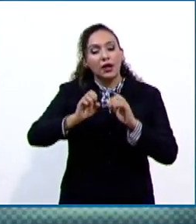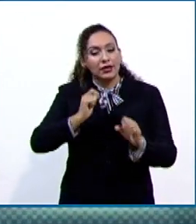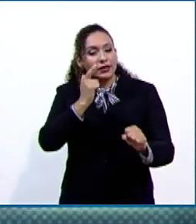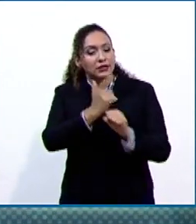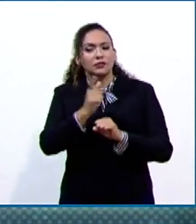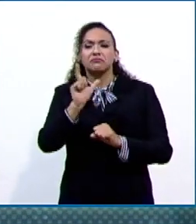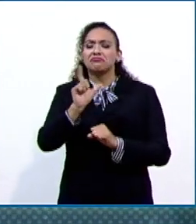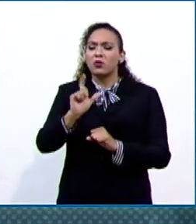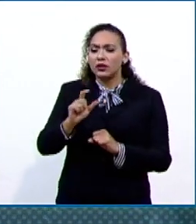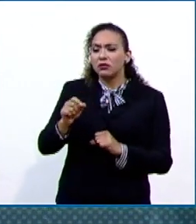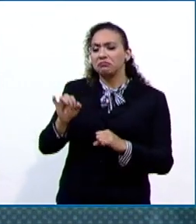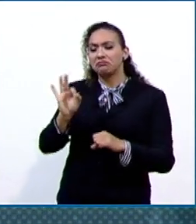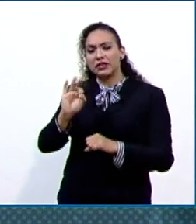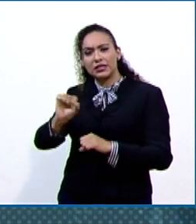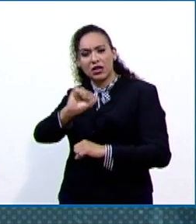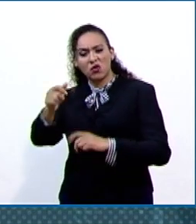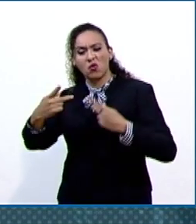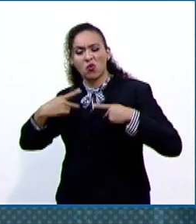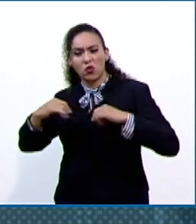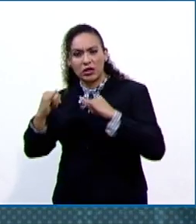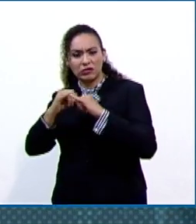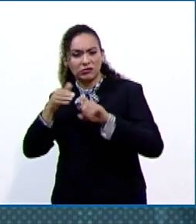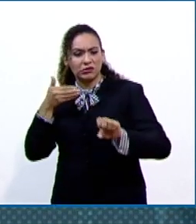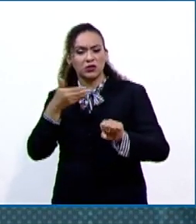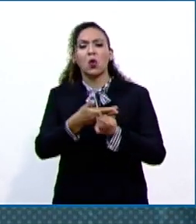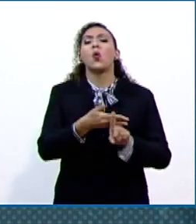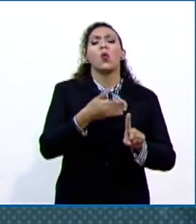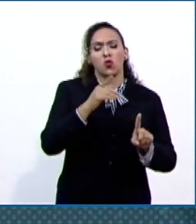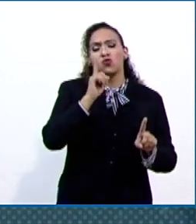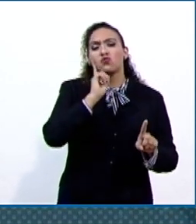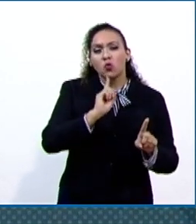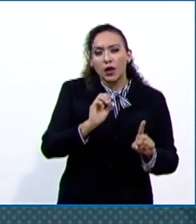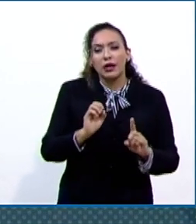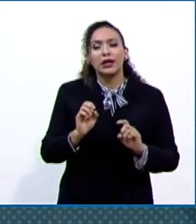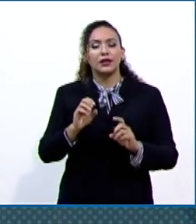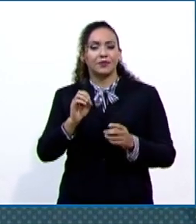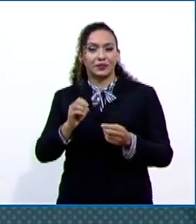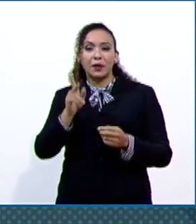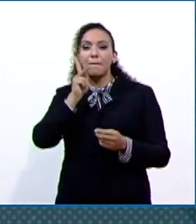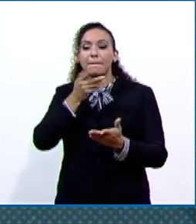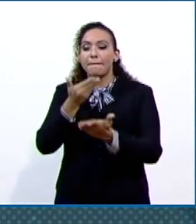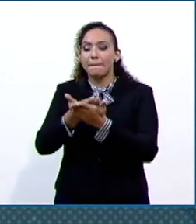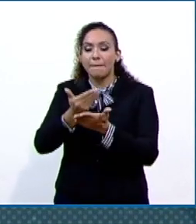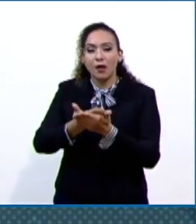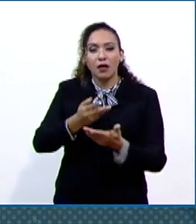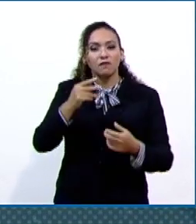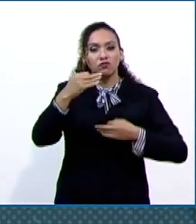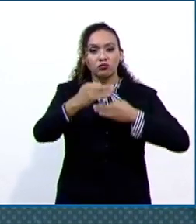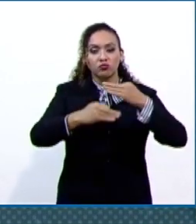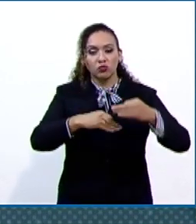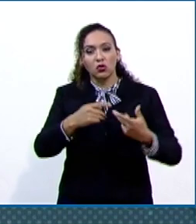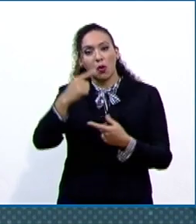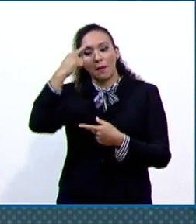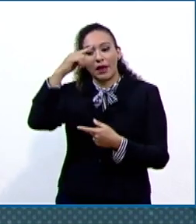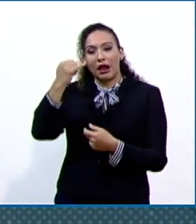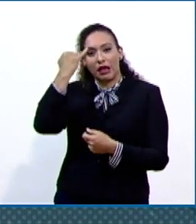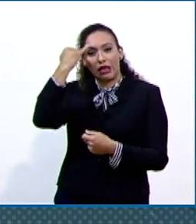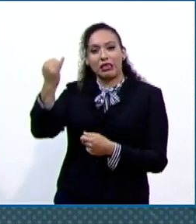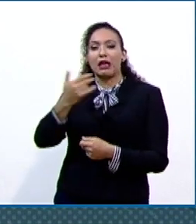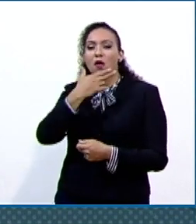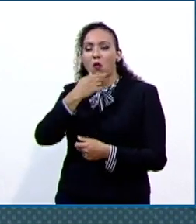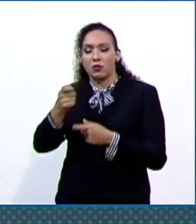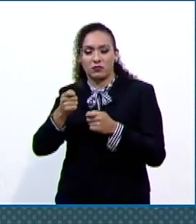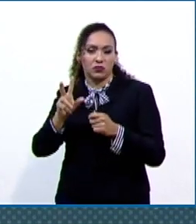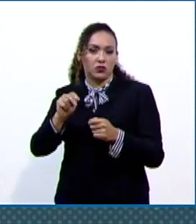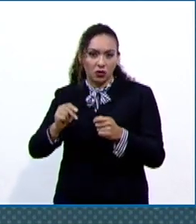por razones de género entre las personas involucradas, valorar todas las pruebas y los hechos sin prejuicios o estereotipos y